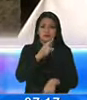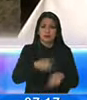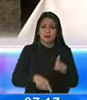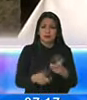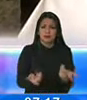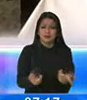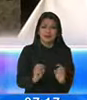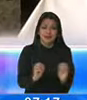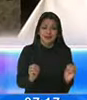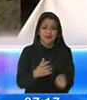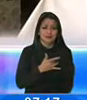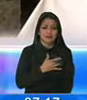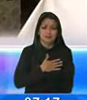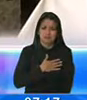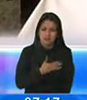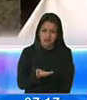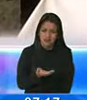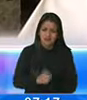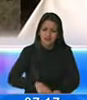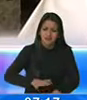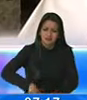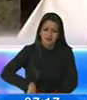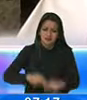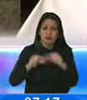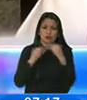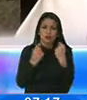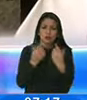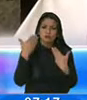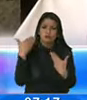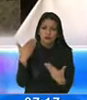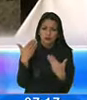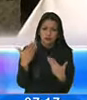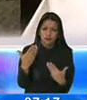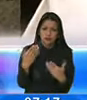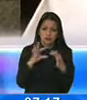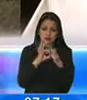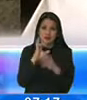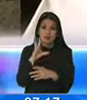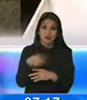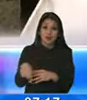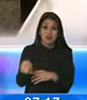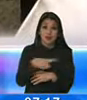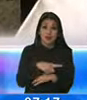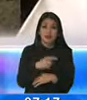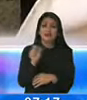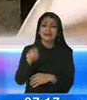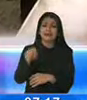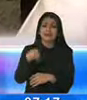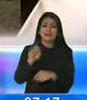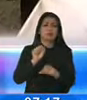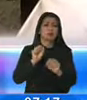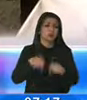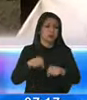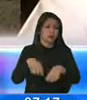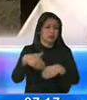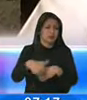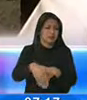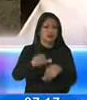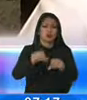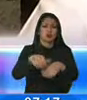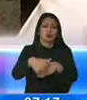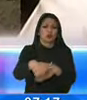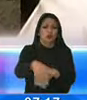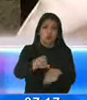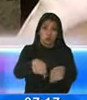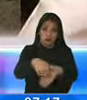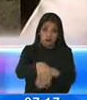lamentable que un partido político haya creído que todavía seguía en una época en la